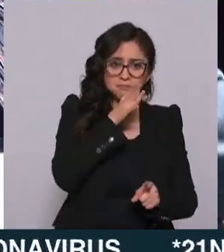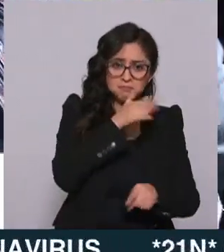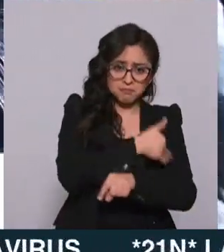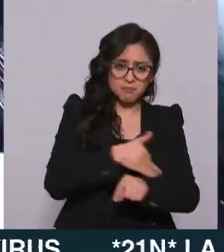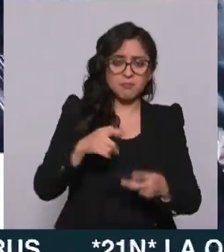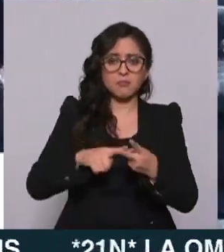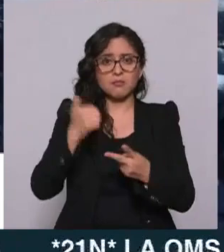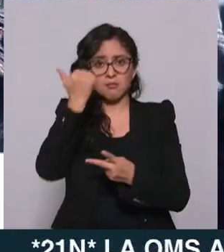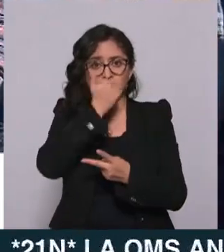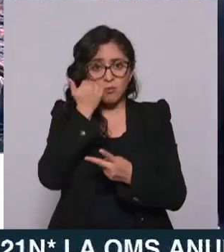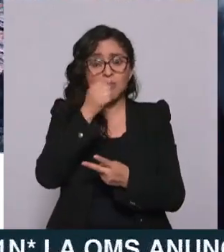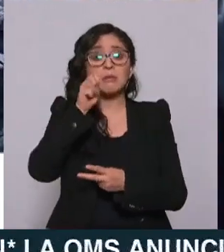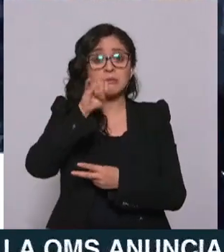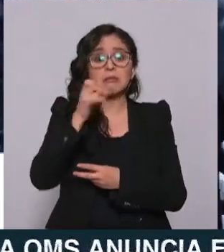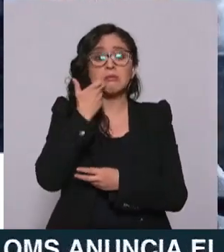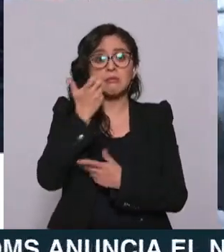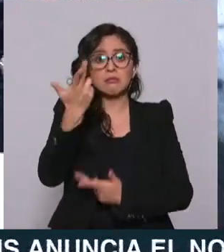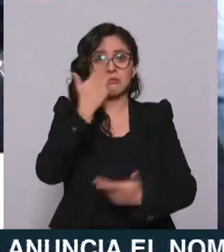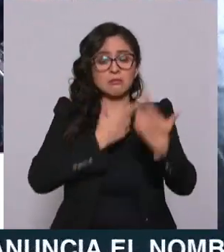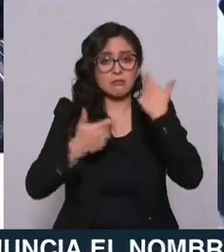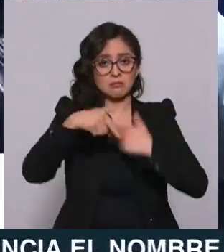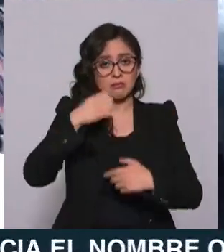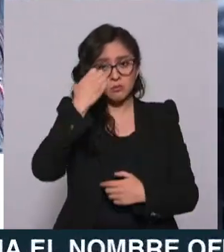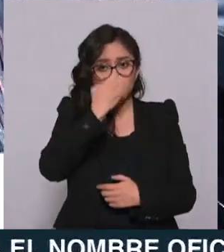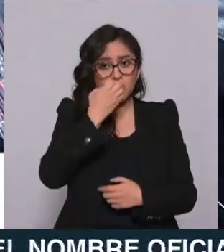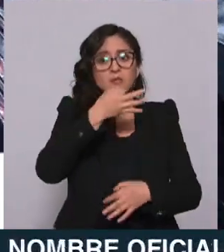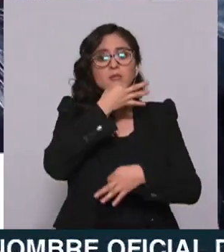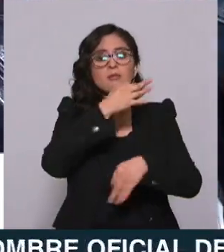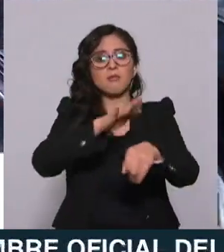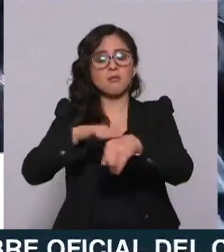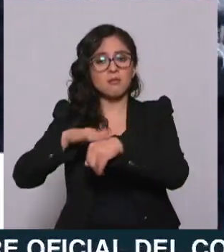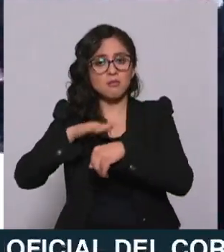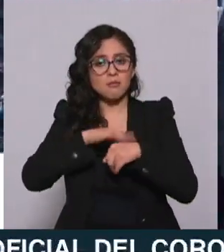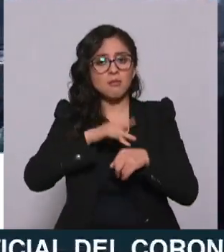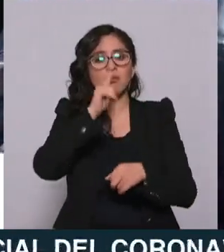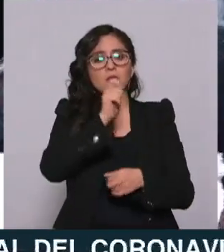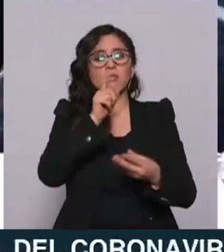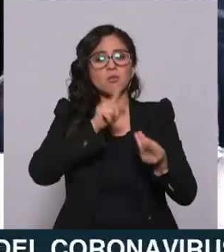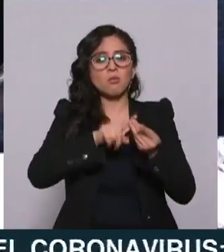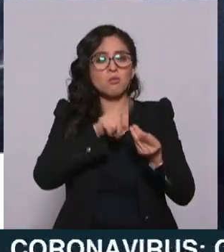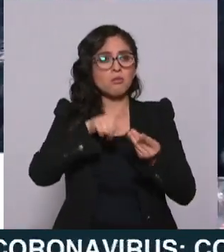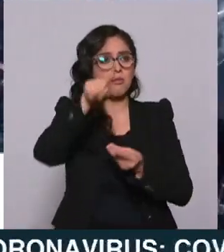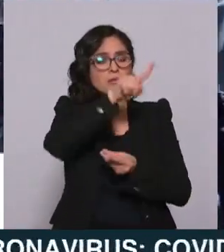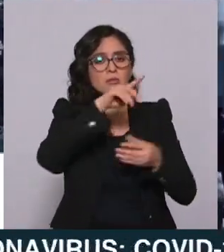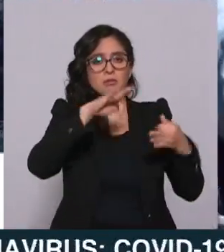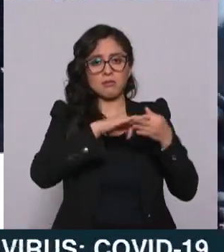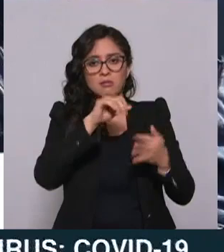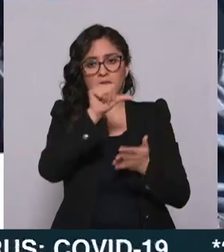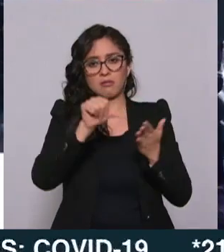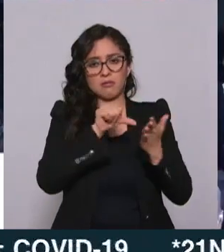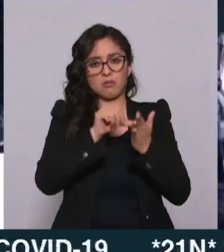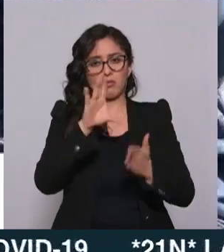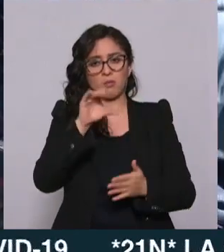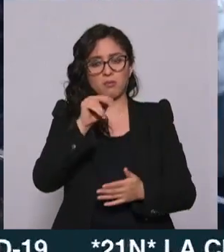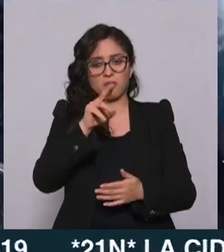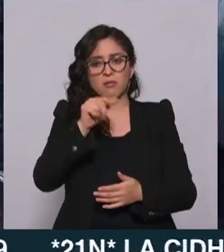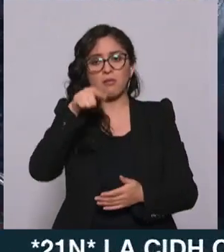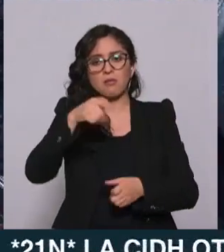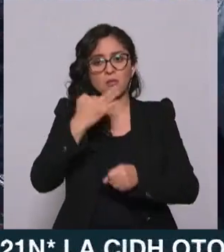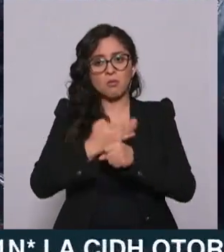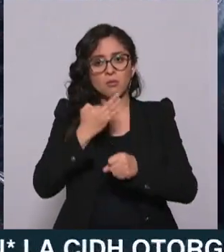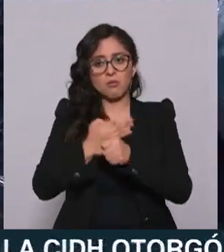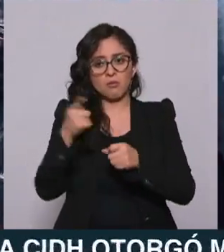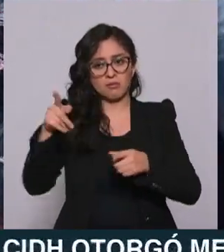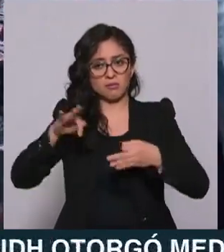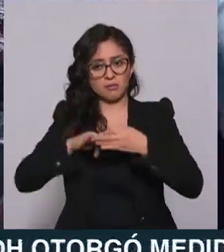se corrió el rumor de que varios encapuchados están en un centro comercial aproximadamente a 2 calles de este lugar, de la